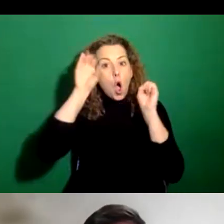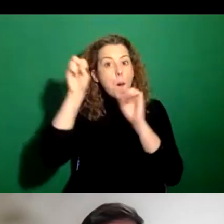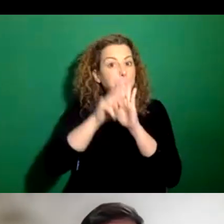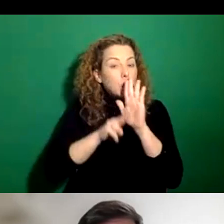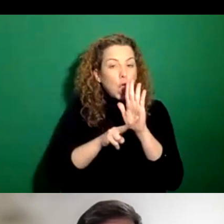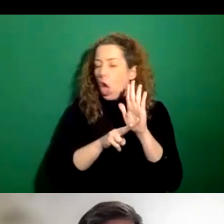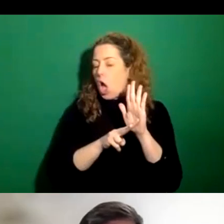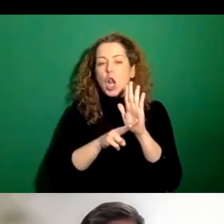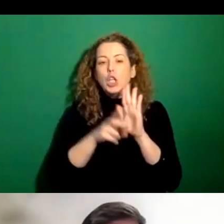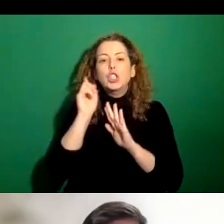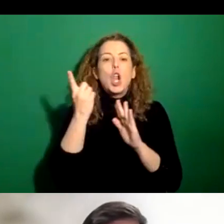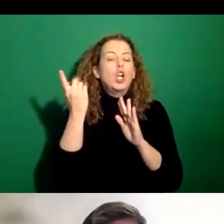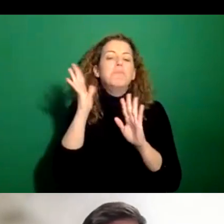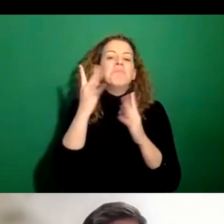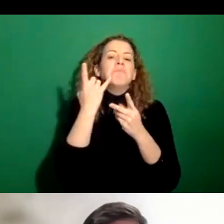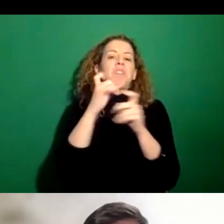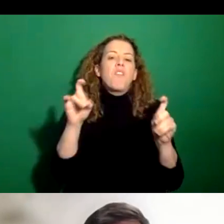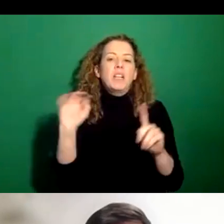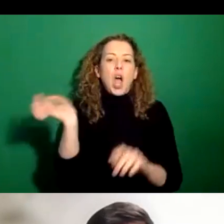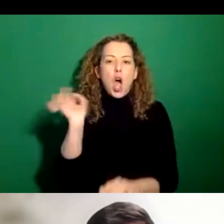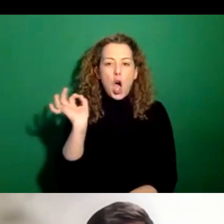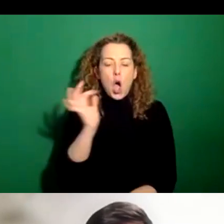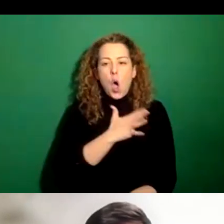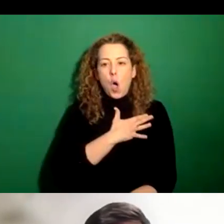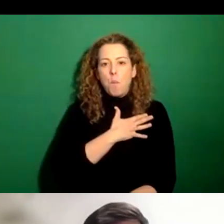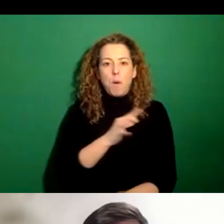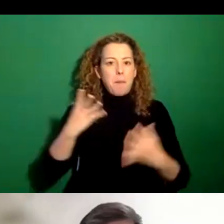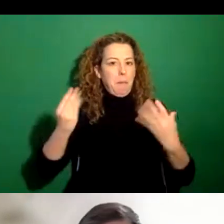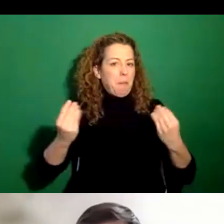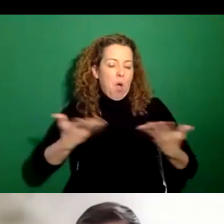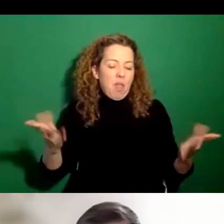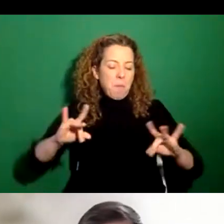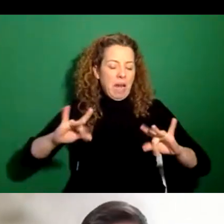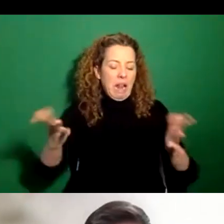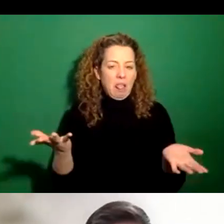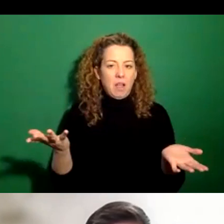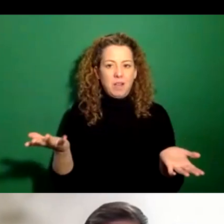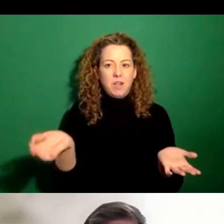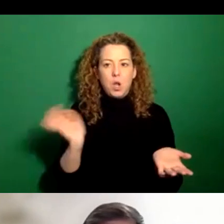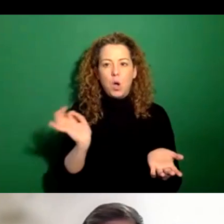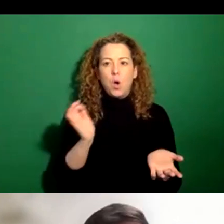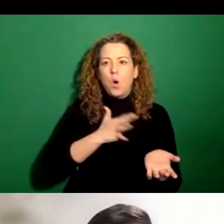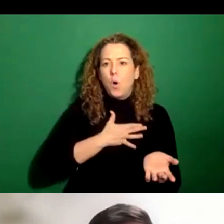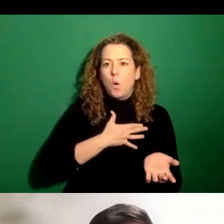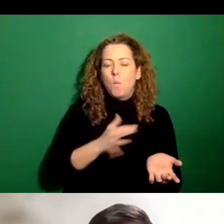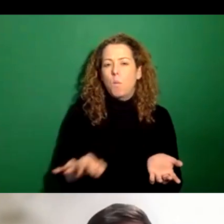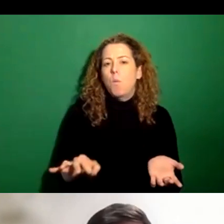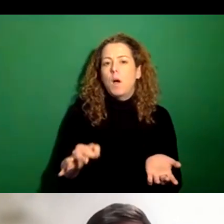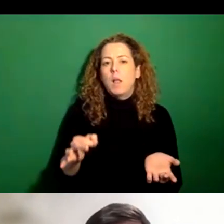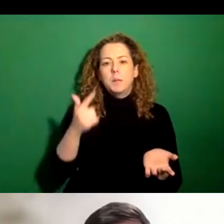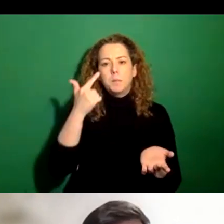son necesarios o son papel mojado, y pasa igual que primero lo que